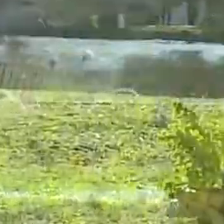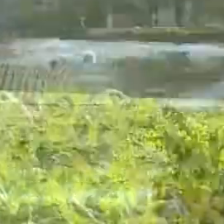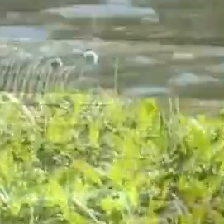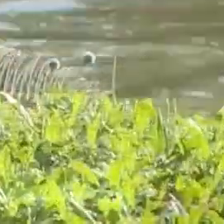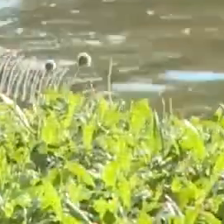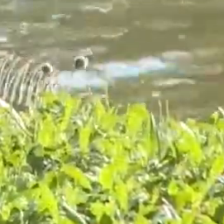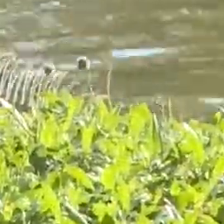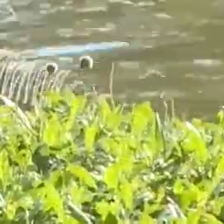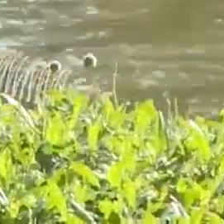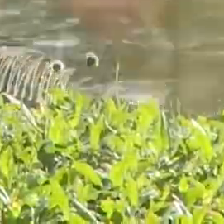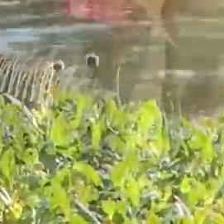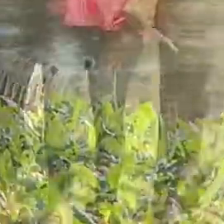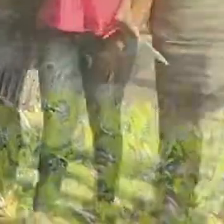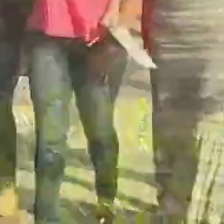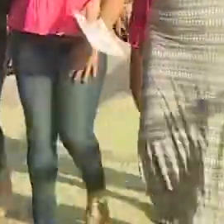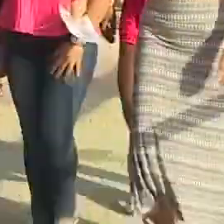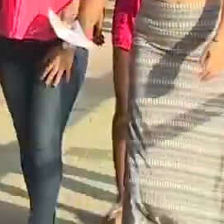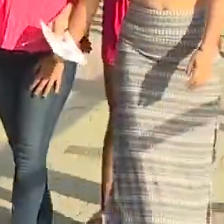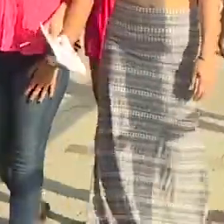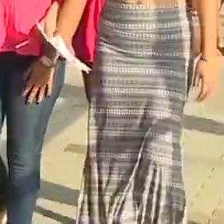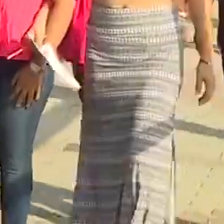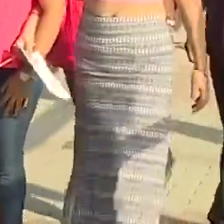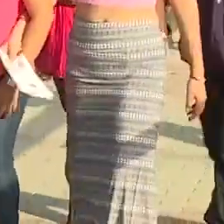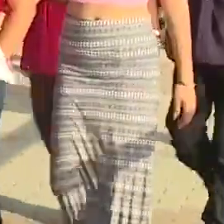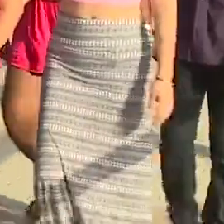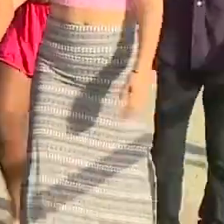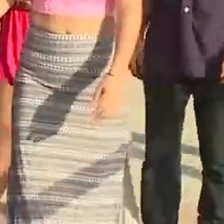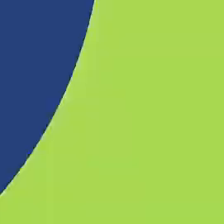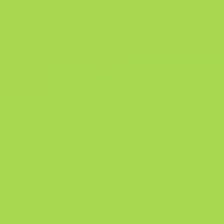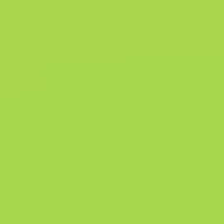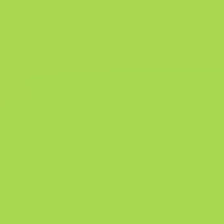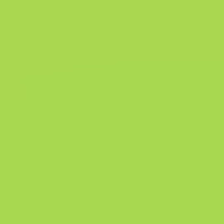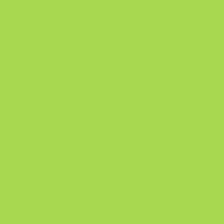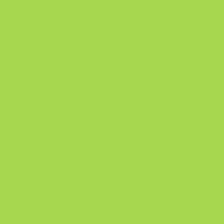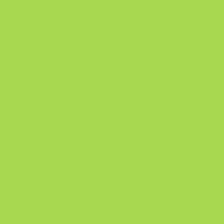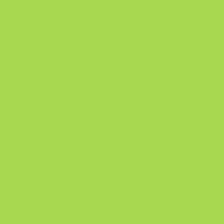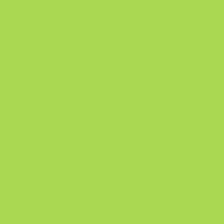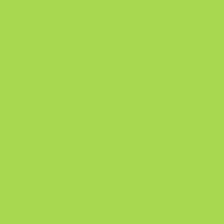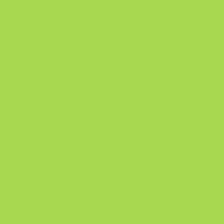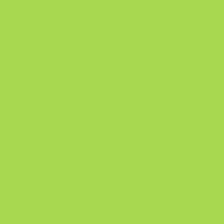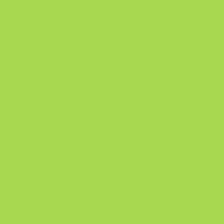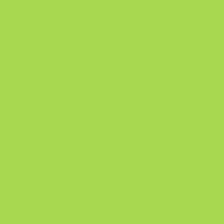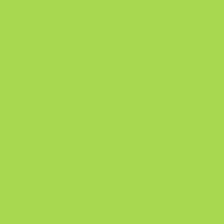Por una universidad más incluyente e innovadora.